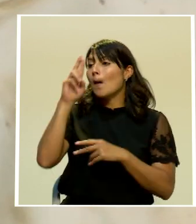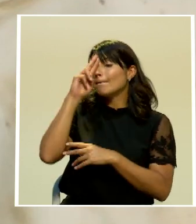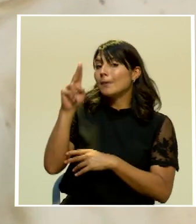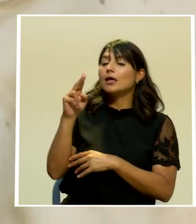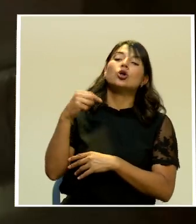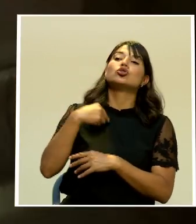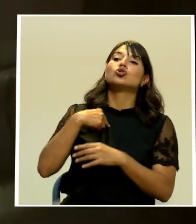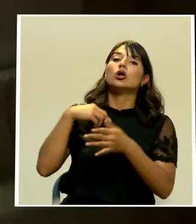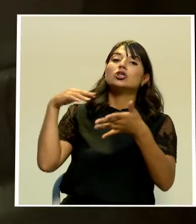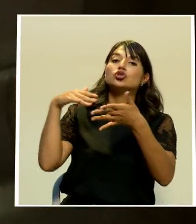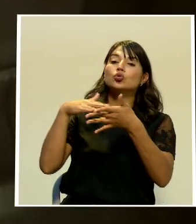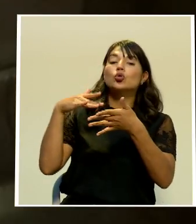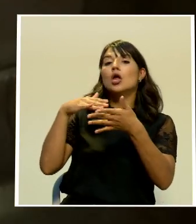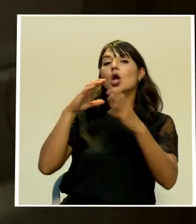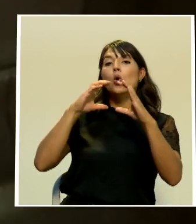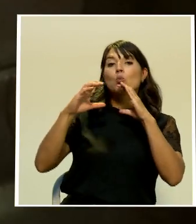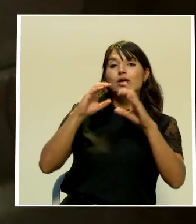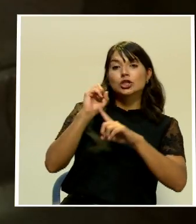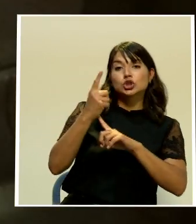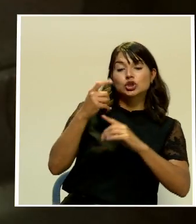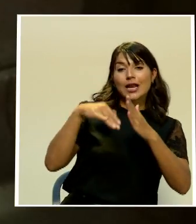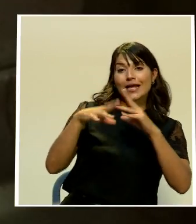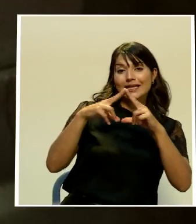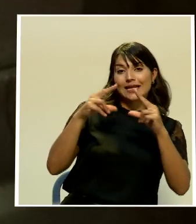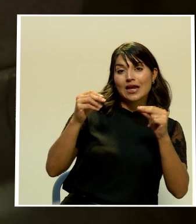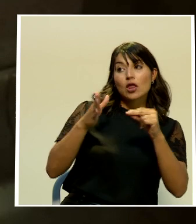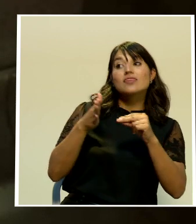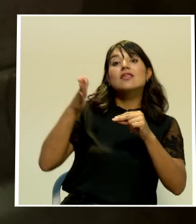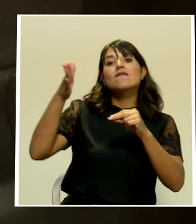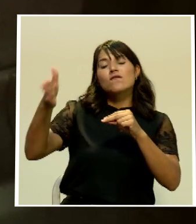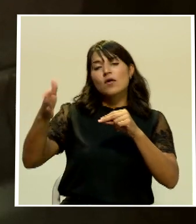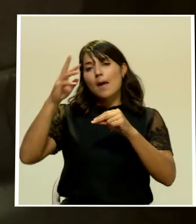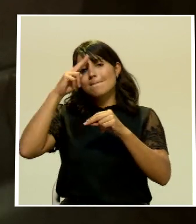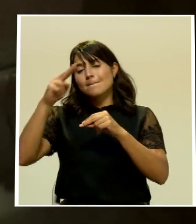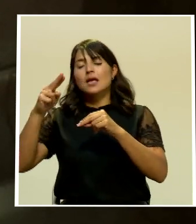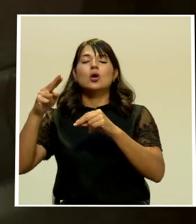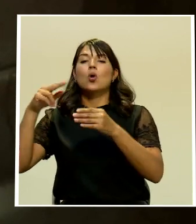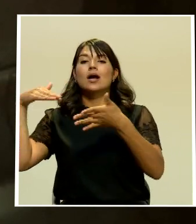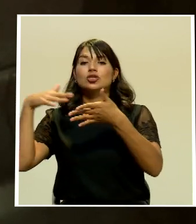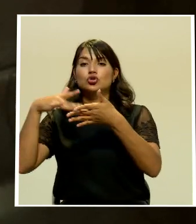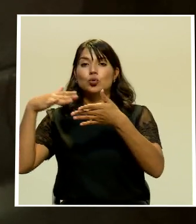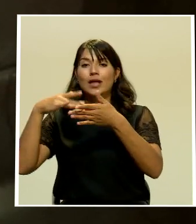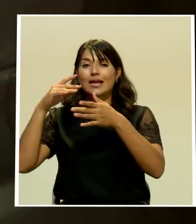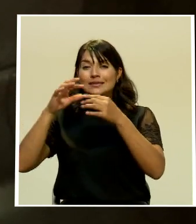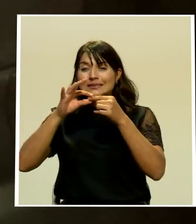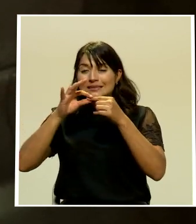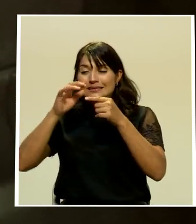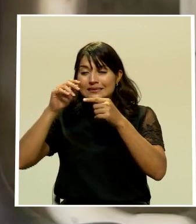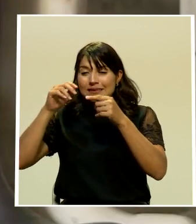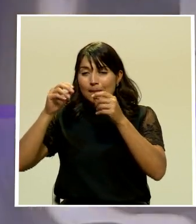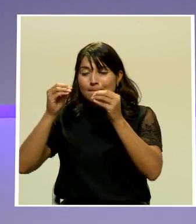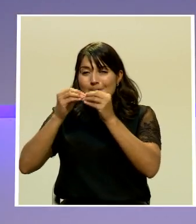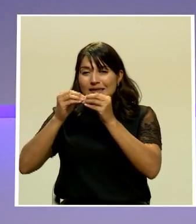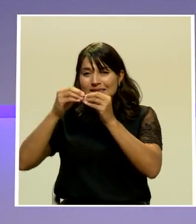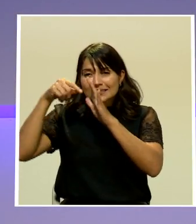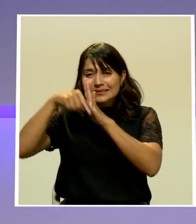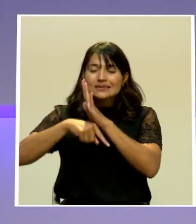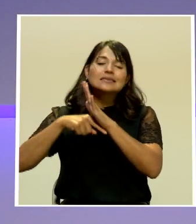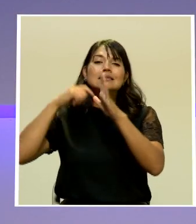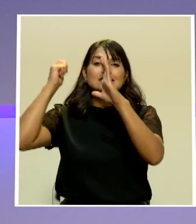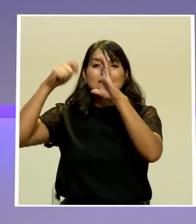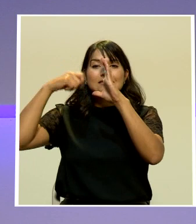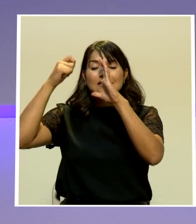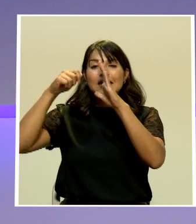estudié Comunicación Social en Nicaragua y en México fui a estudiar una especialidad en cinefotografía en esta escuela que es como mi